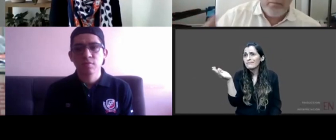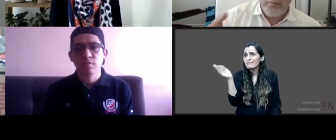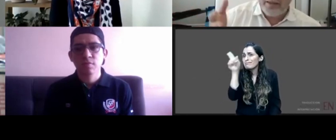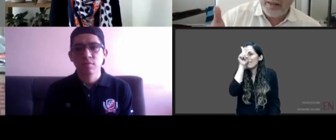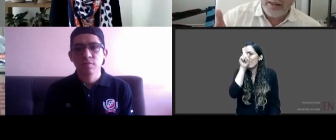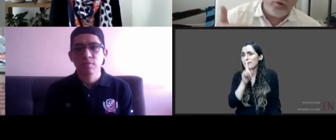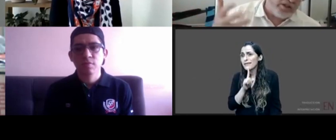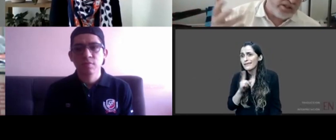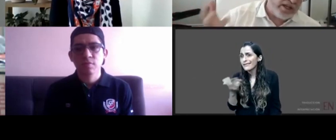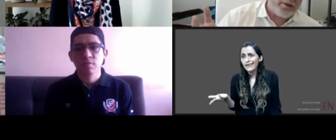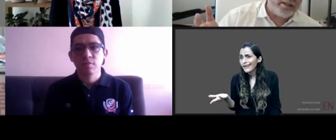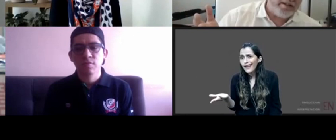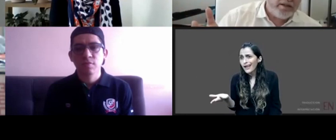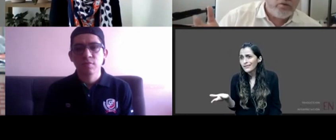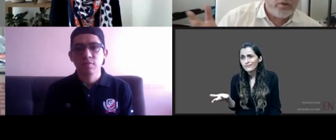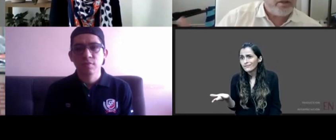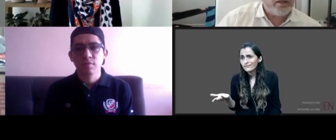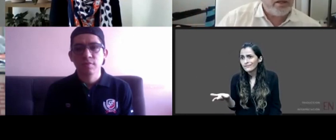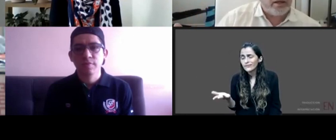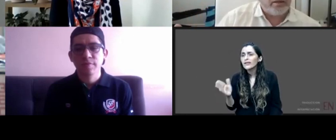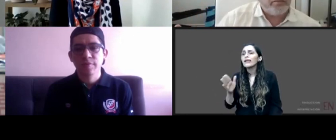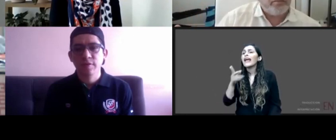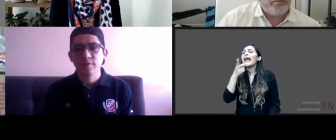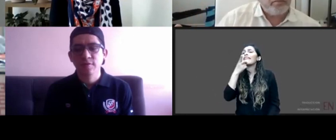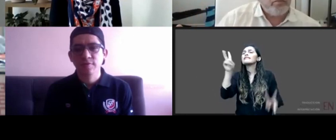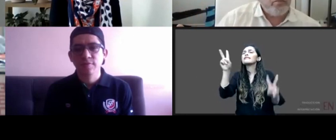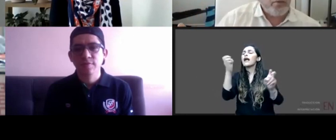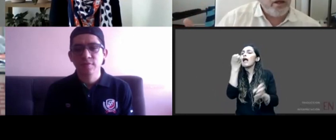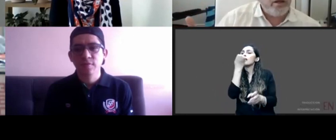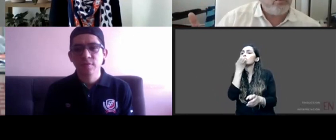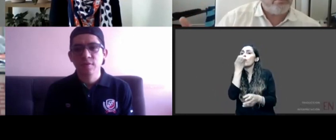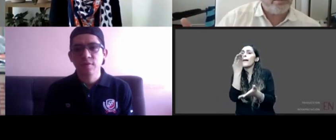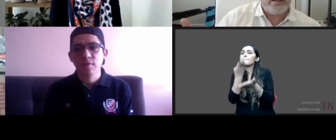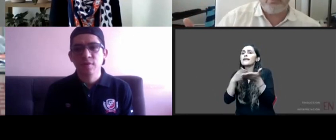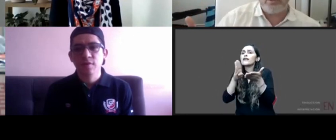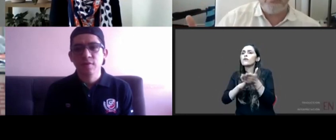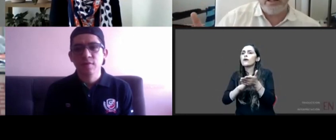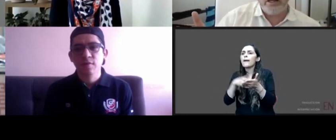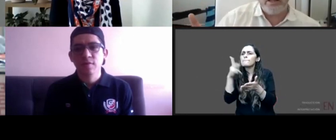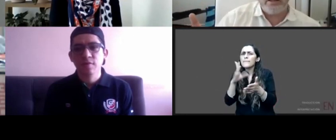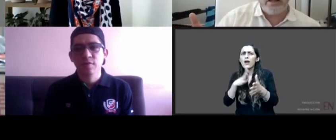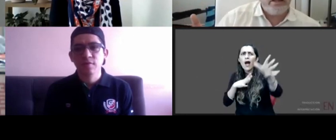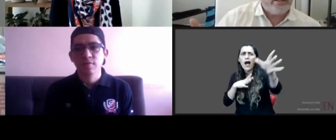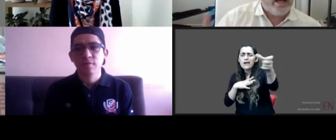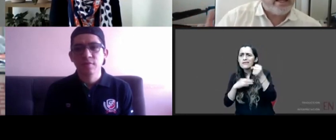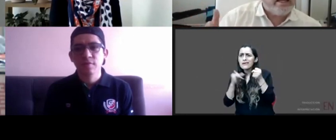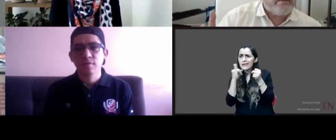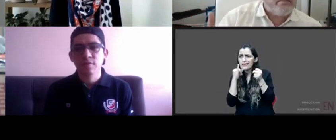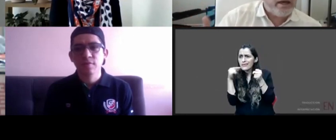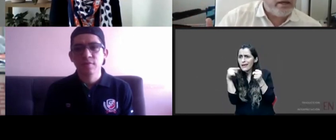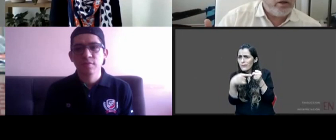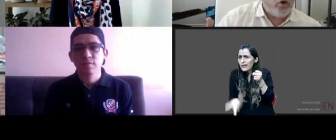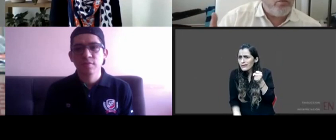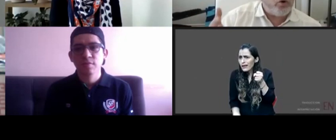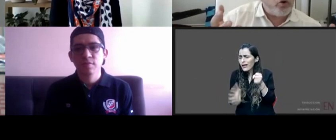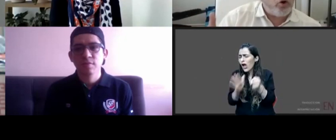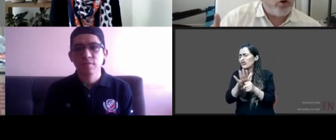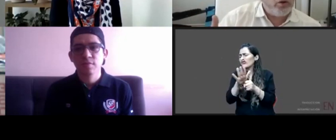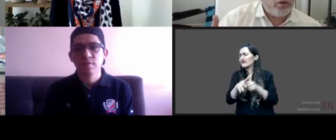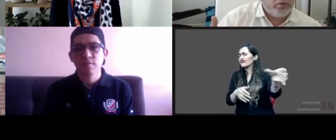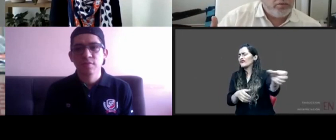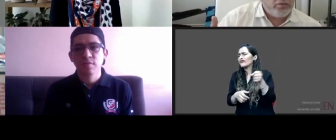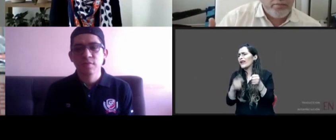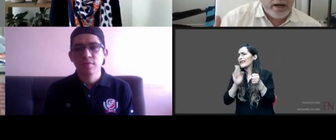bilingüe basada en los intérpretes es una mentira. Es una mentira porque finalmente, ¿a quién ve como